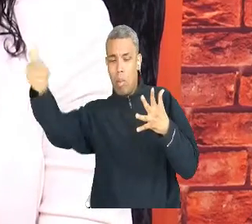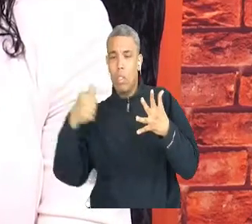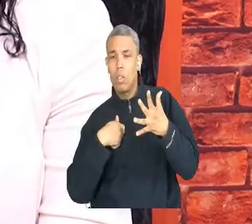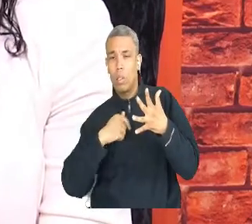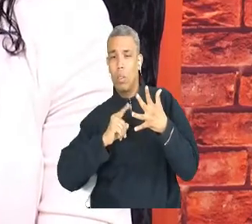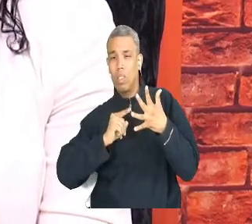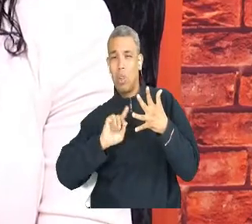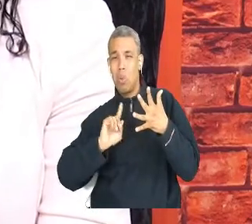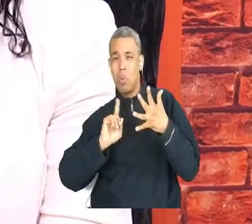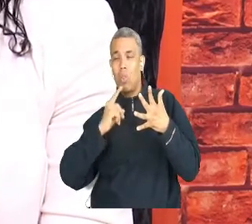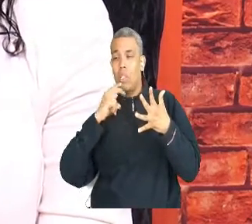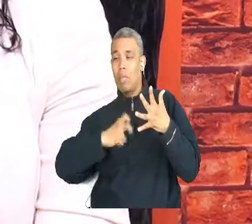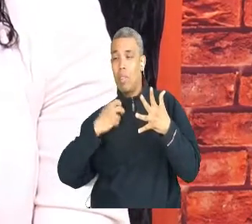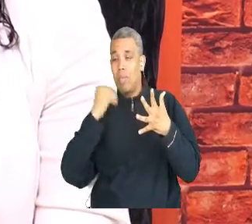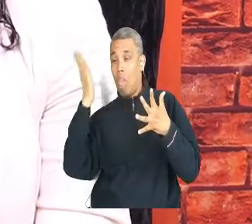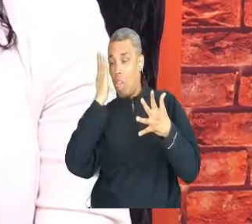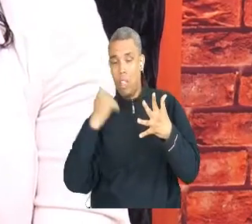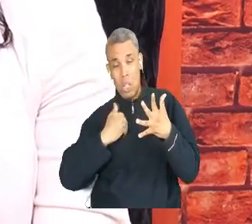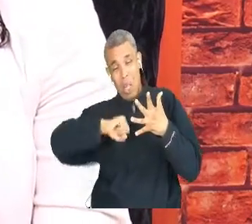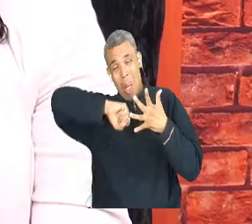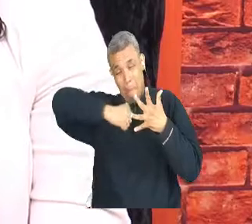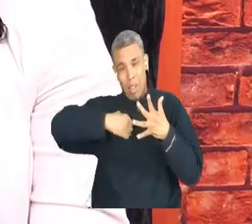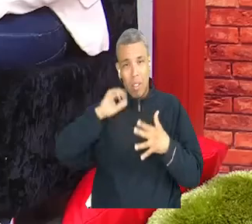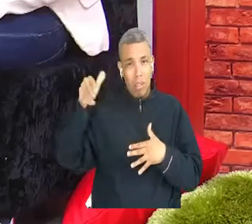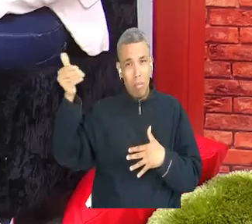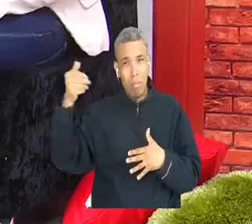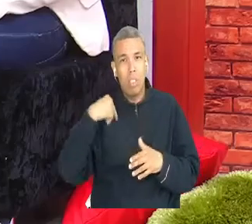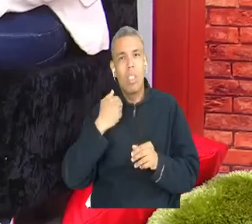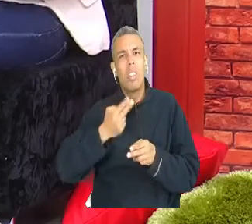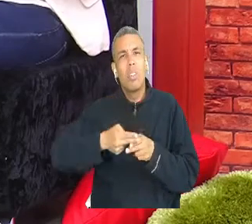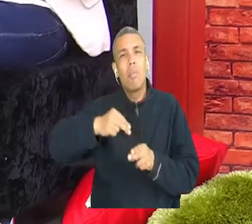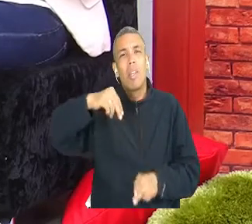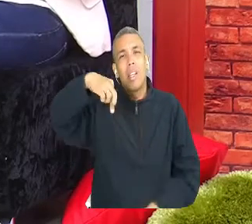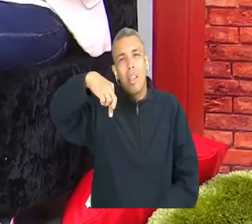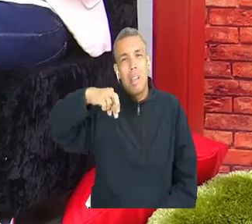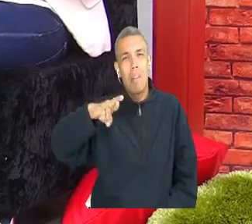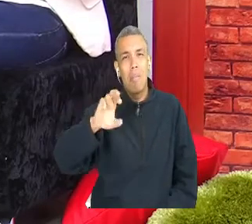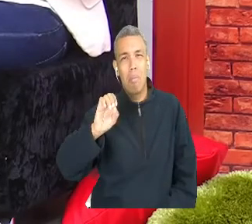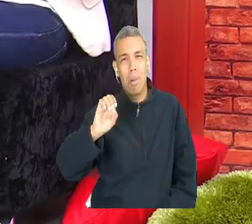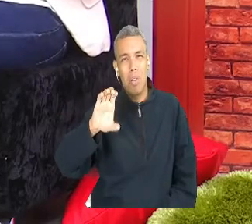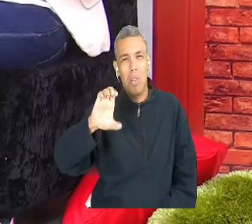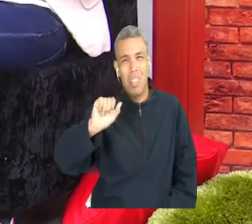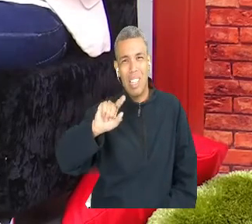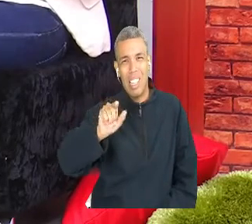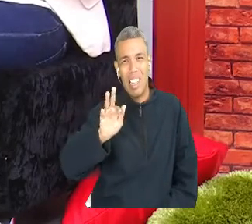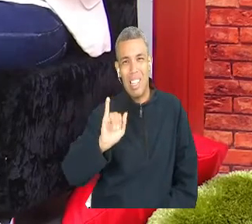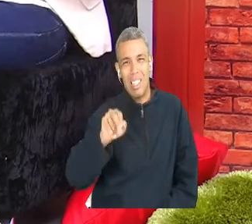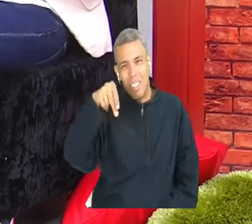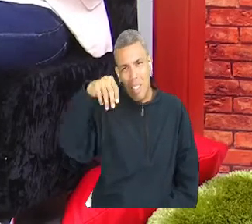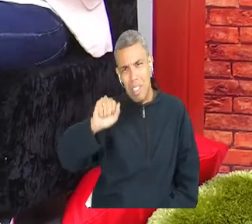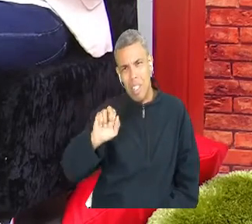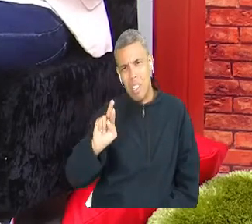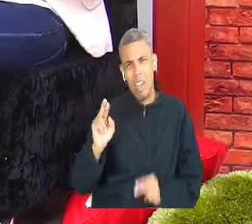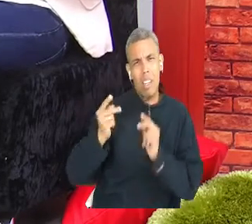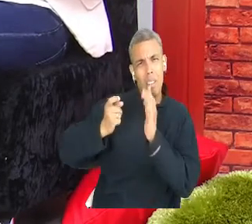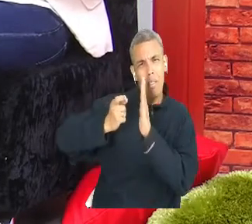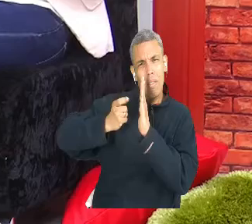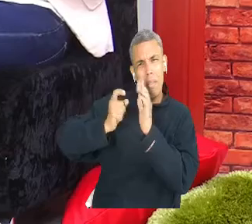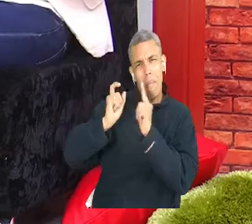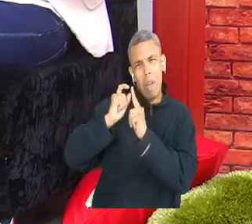procrastinar hoy toca destinación o procrastinar y qué sucede es importante que nosotros le coloquemos mucha atención porque